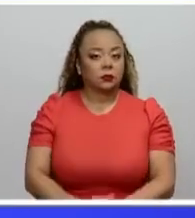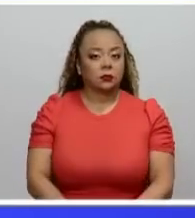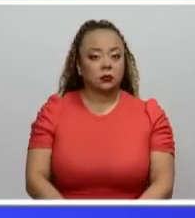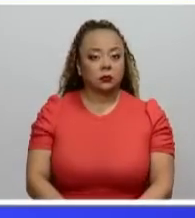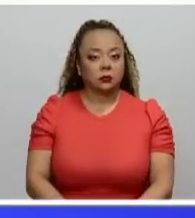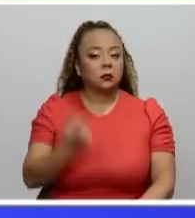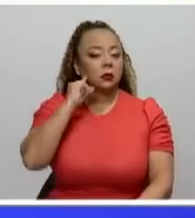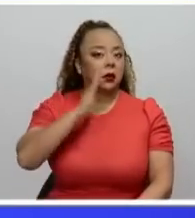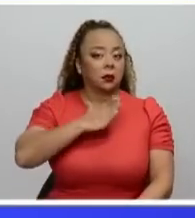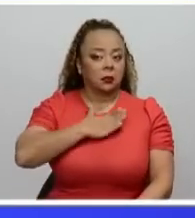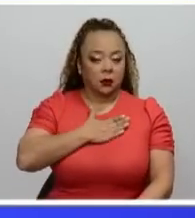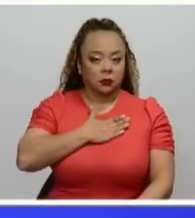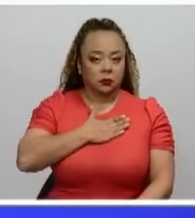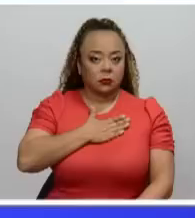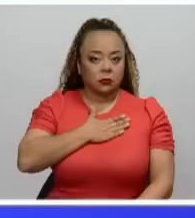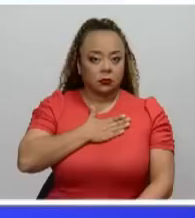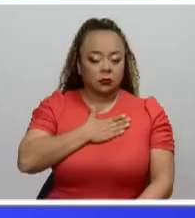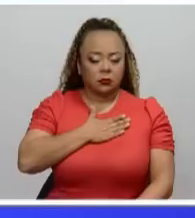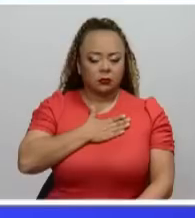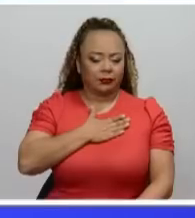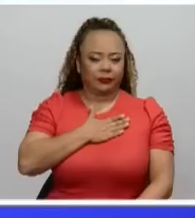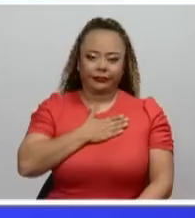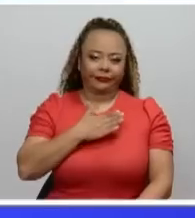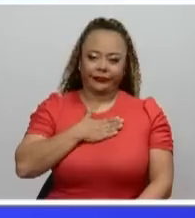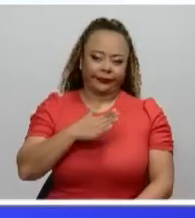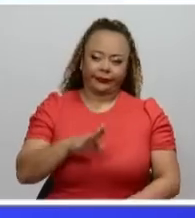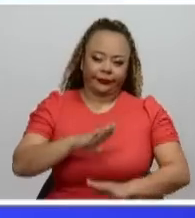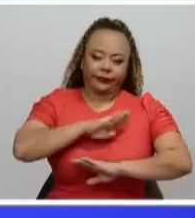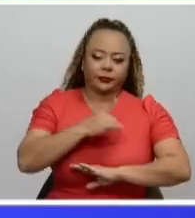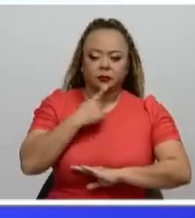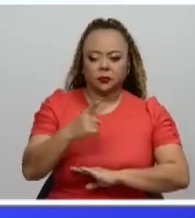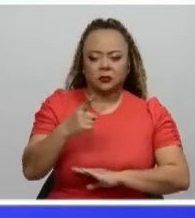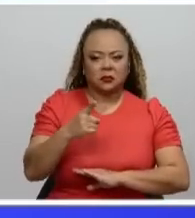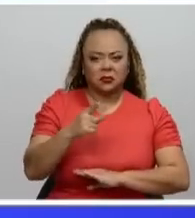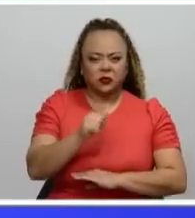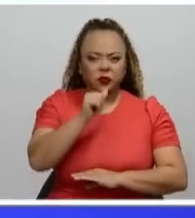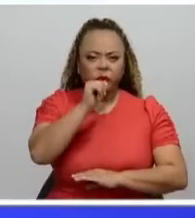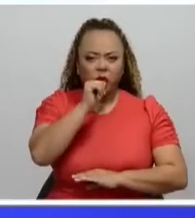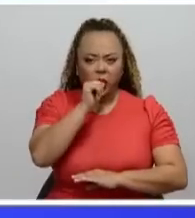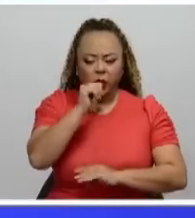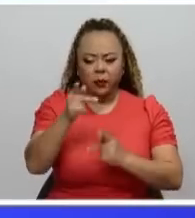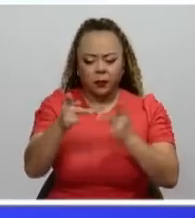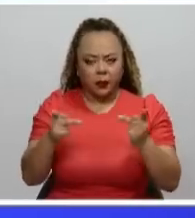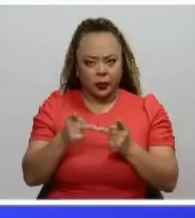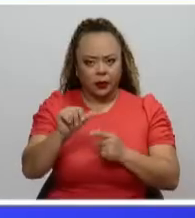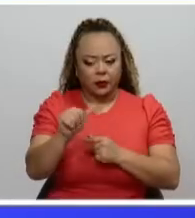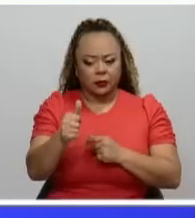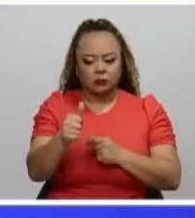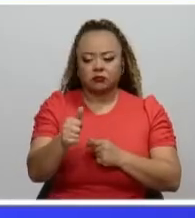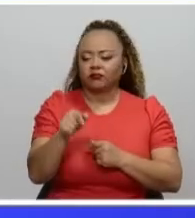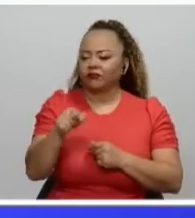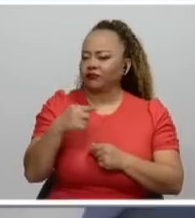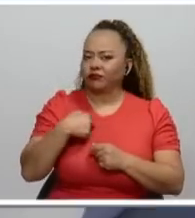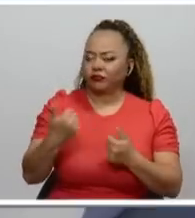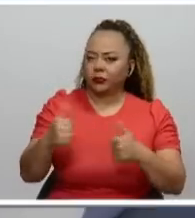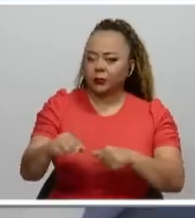para mí la explicación a mí por lo menos la cara no me lavé o sea decir que es que porque lleva yo el de 10 a mí perdón y yo eso no